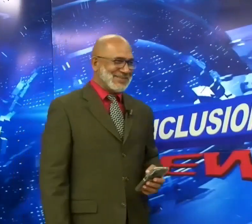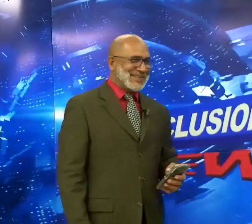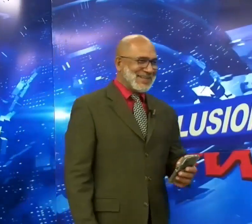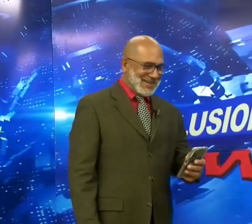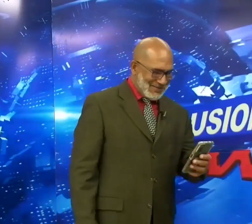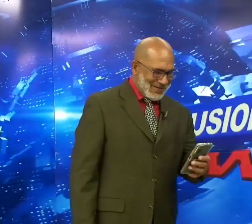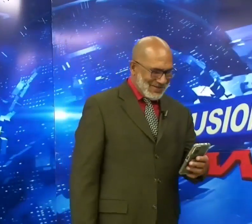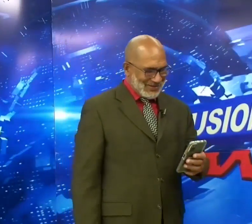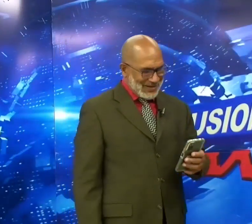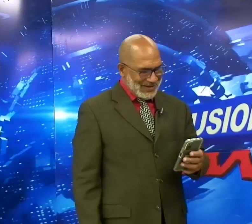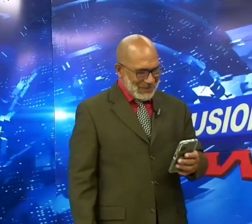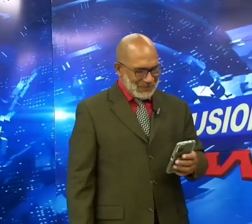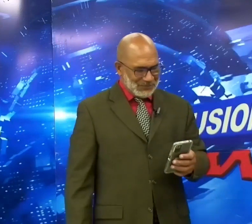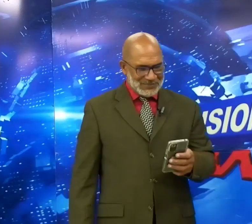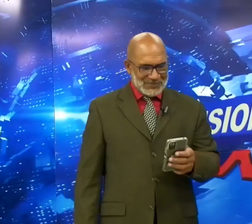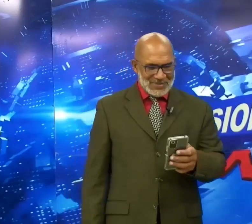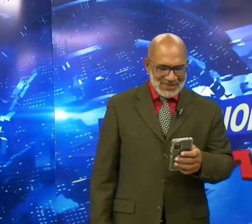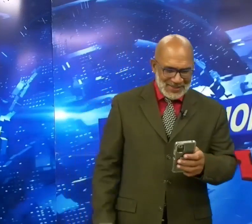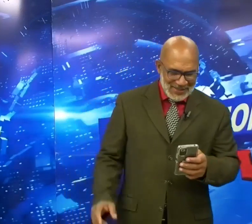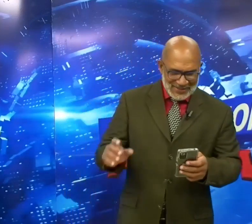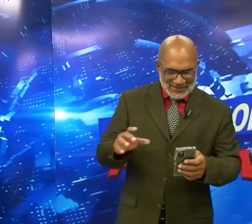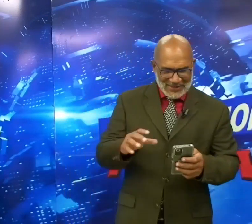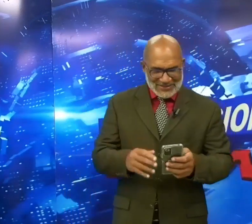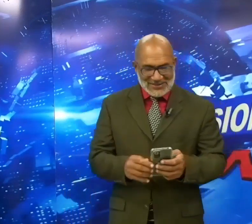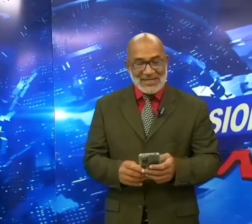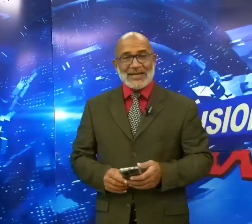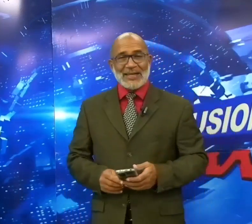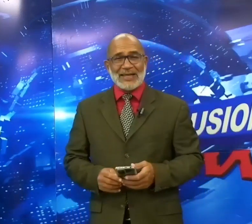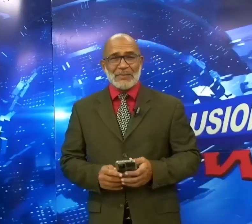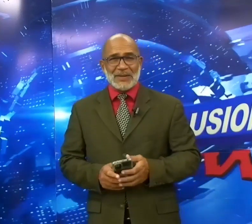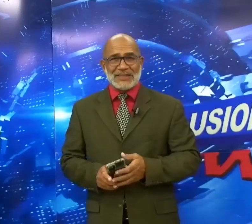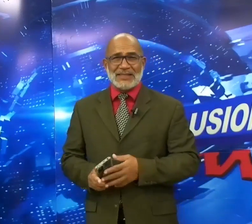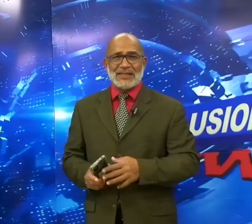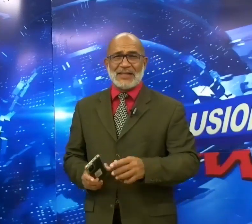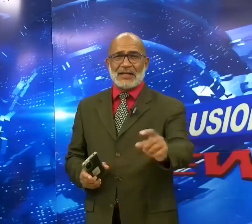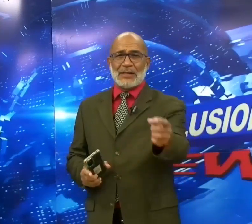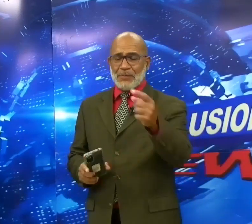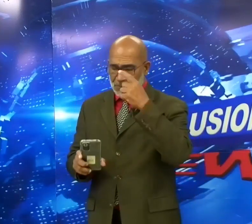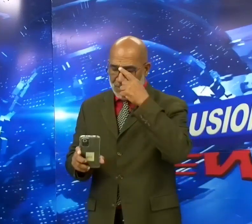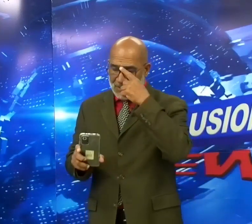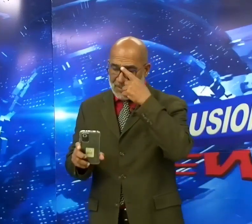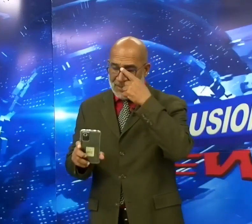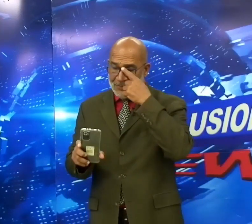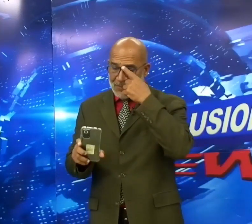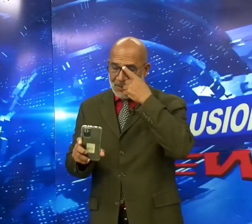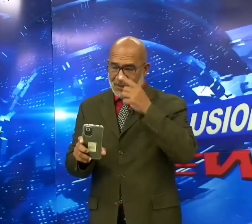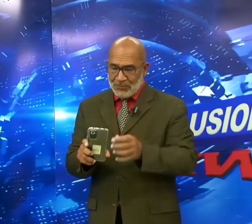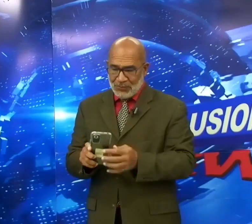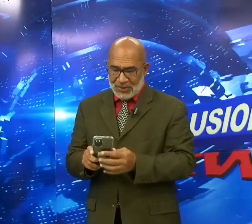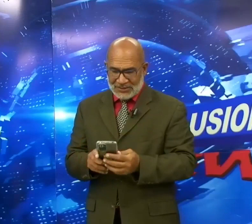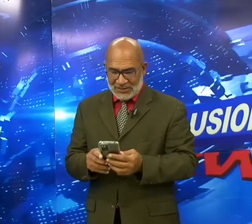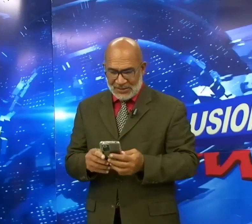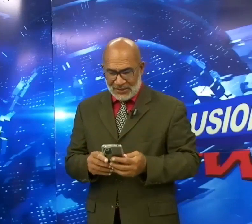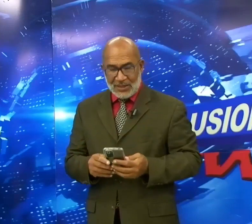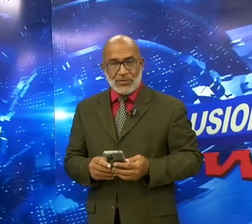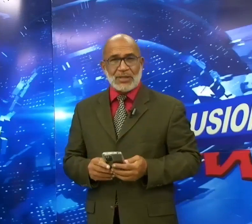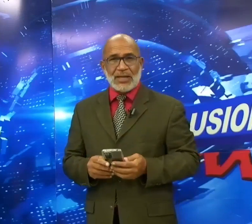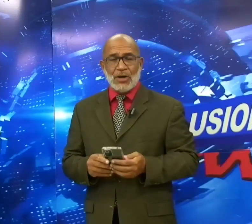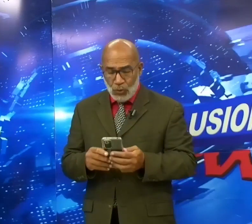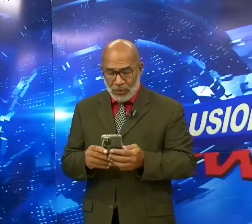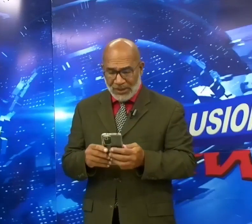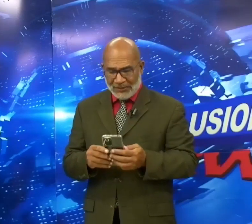ese director está terrible, Noel. Le decía que el presidente de la República, pues, dijo